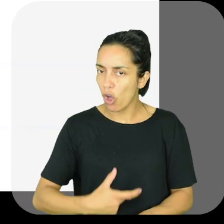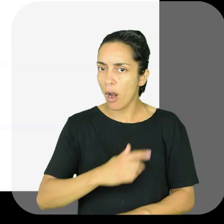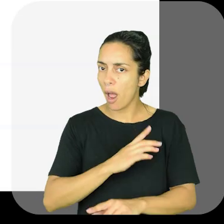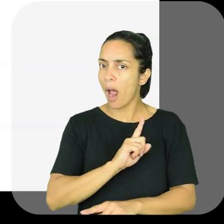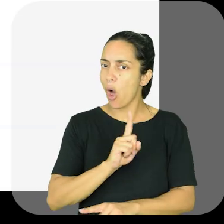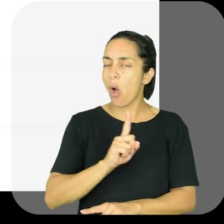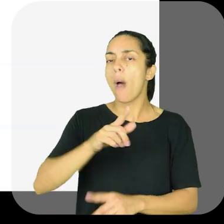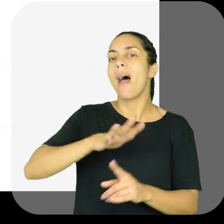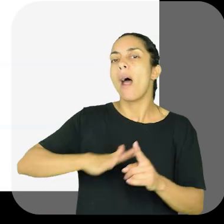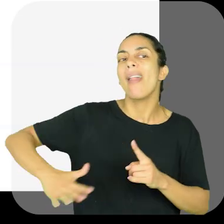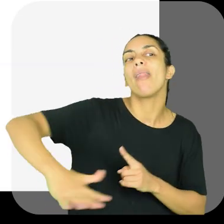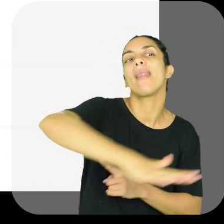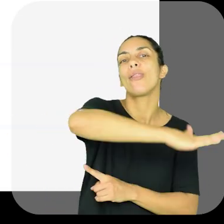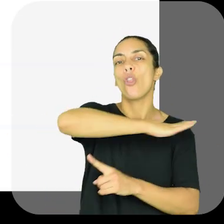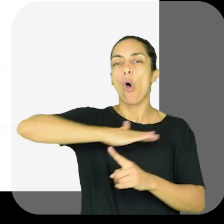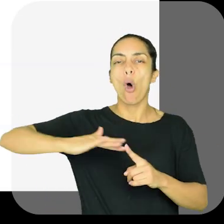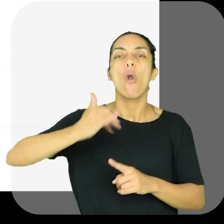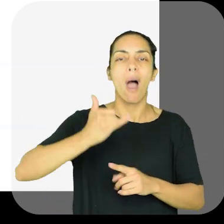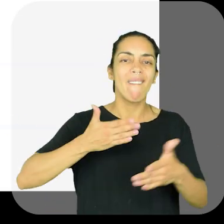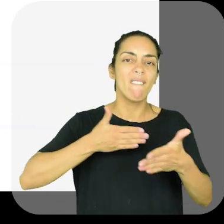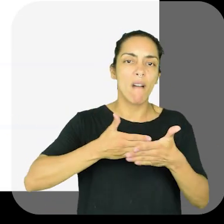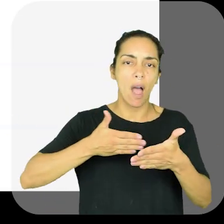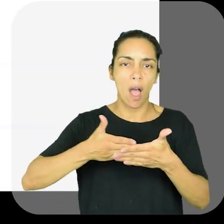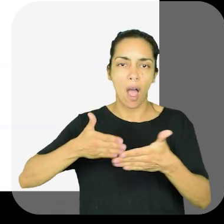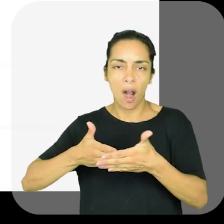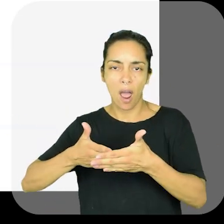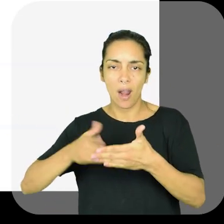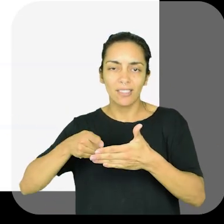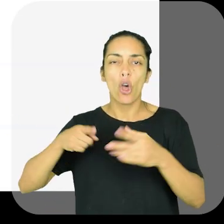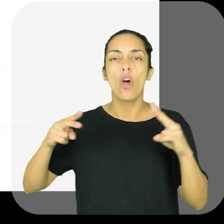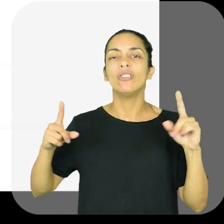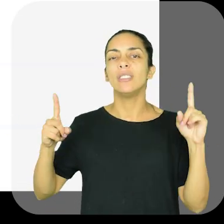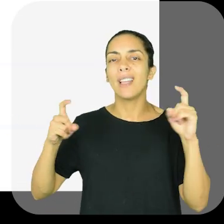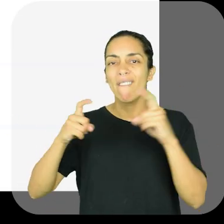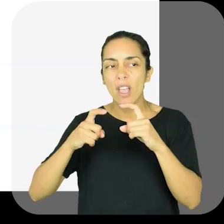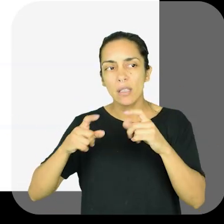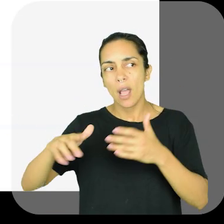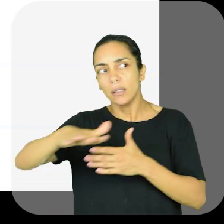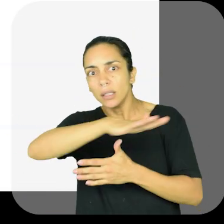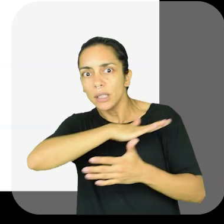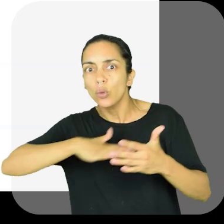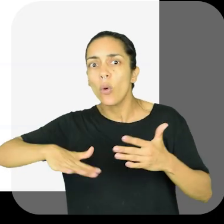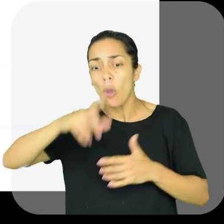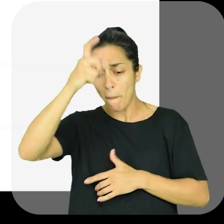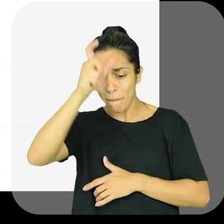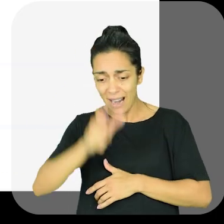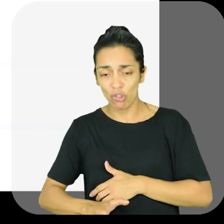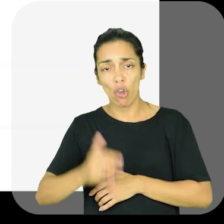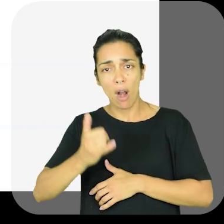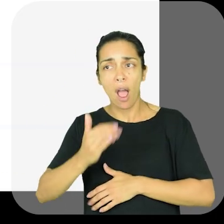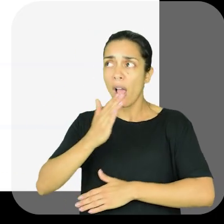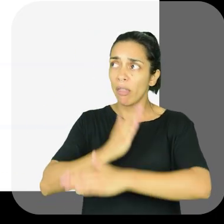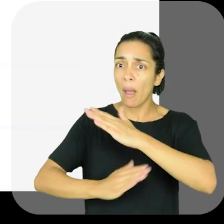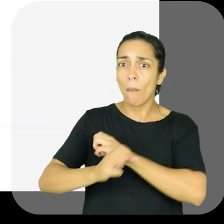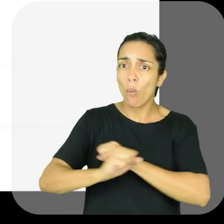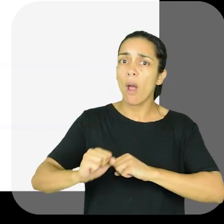es el entorno el que pone las barreras. El entorno es el que hace más difícil que la persona con discapacidad pueda